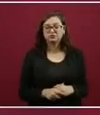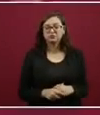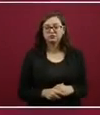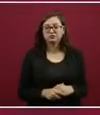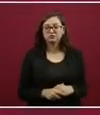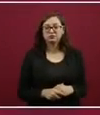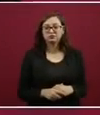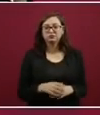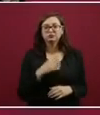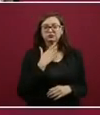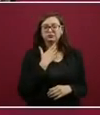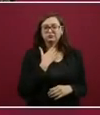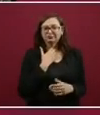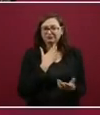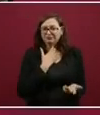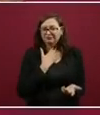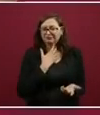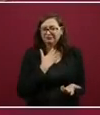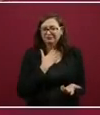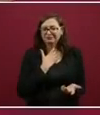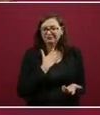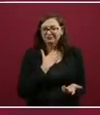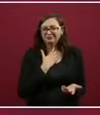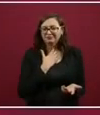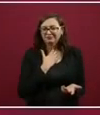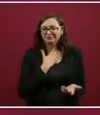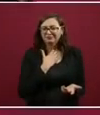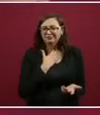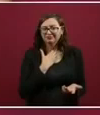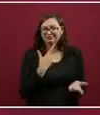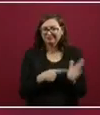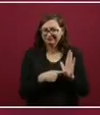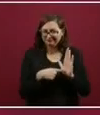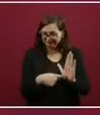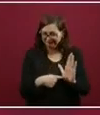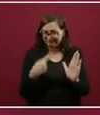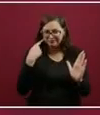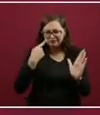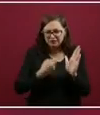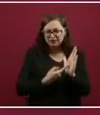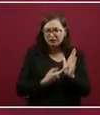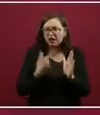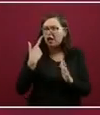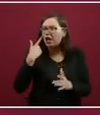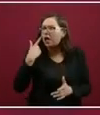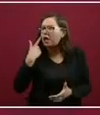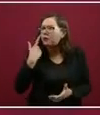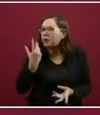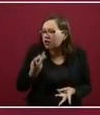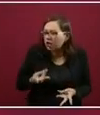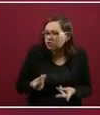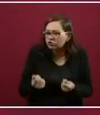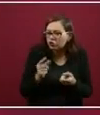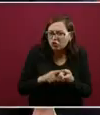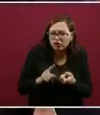Ya nada más con ese dato es para decir, a ver, ¿dónde está el subejercicio?